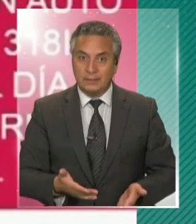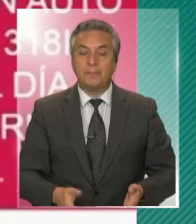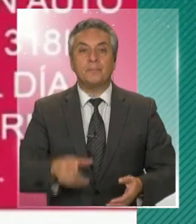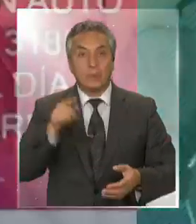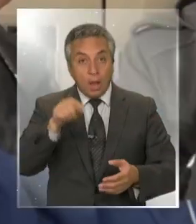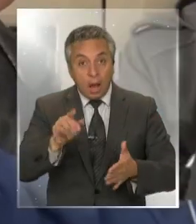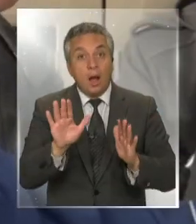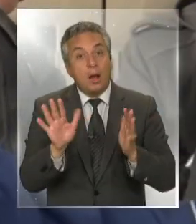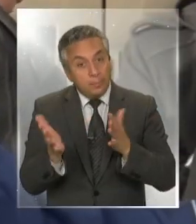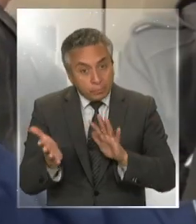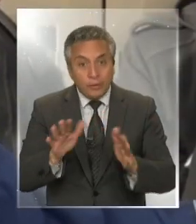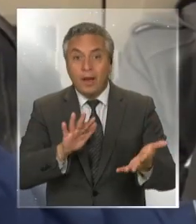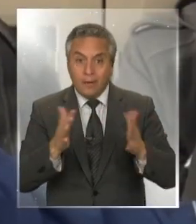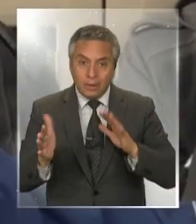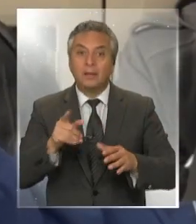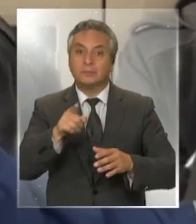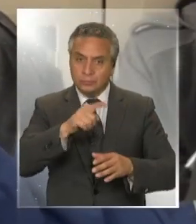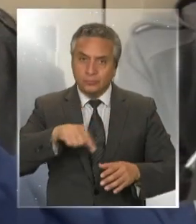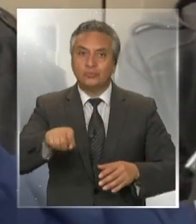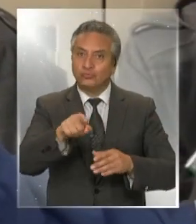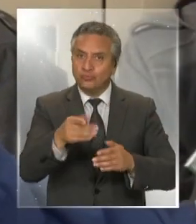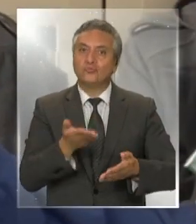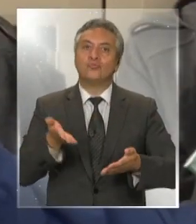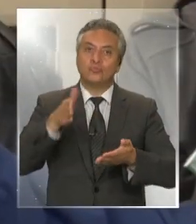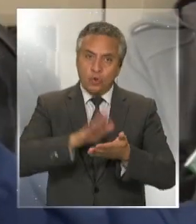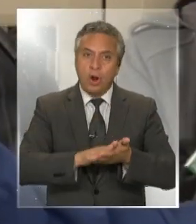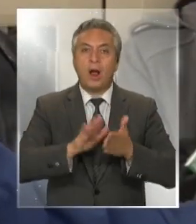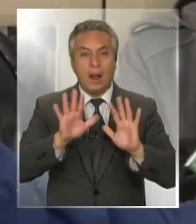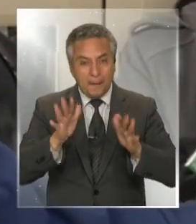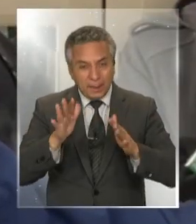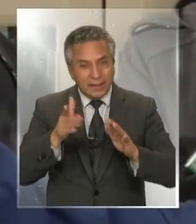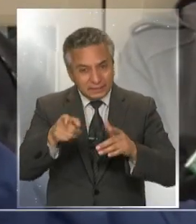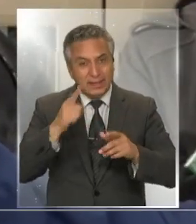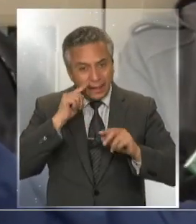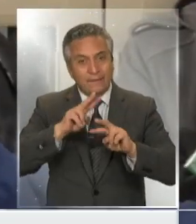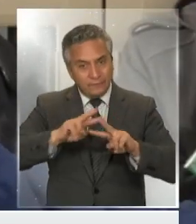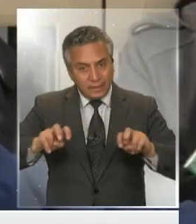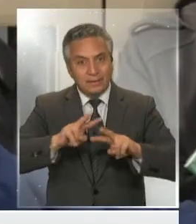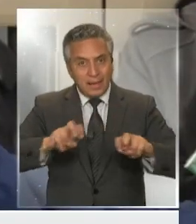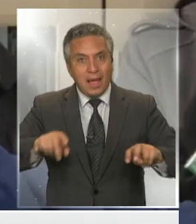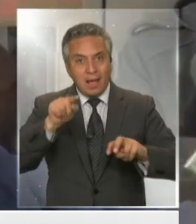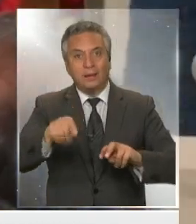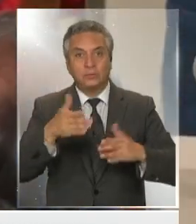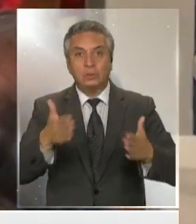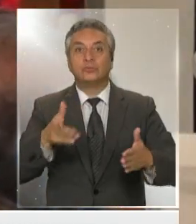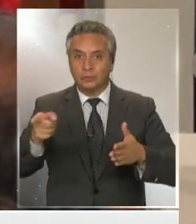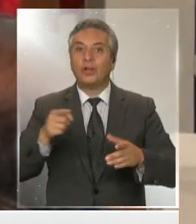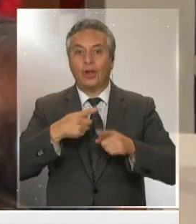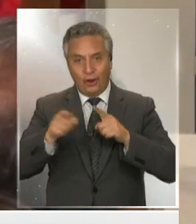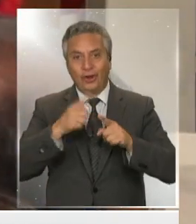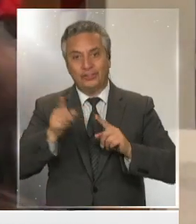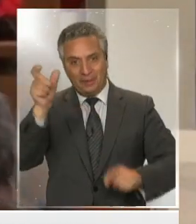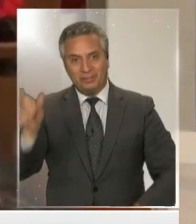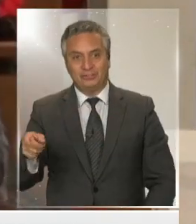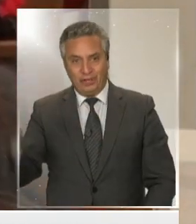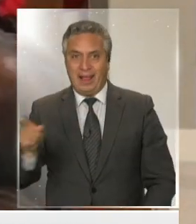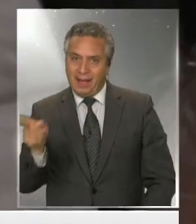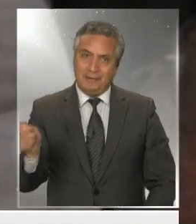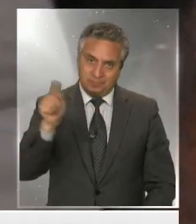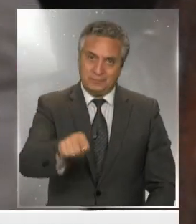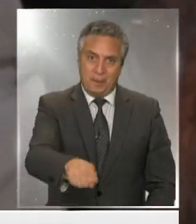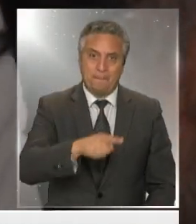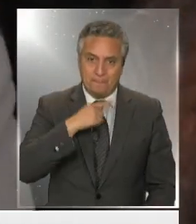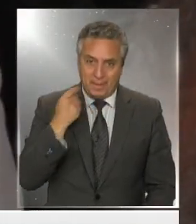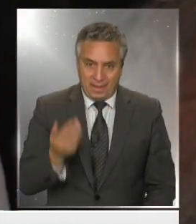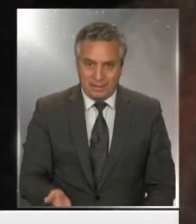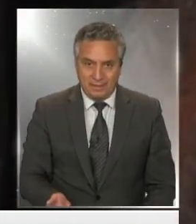la mayor probabilidad apunta a que la modalidad de muerte más cercana a la investigación es la intervención de tercero. Pese a ello, la fiscalía solicitó cerrar